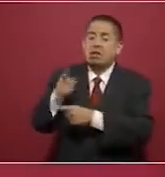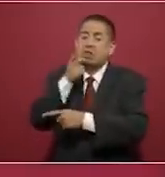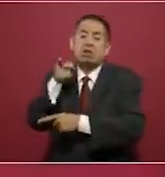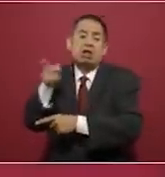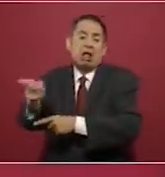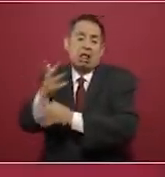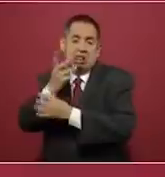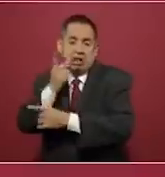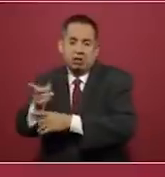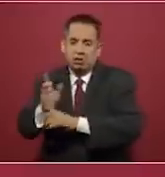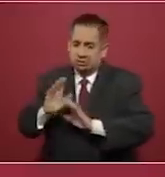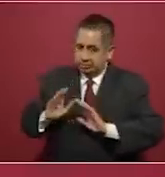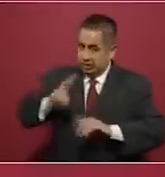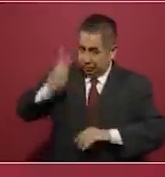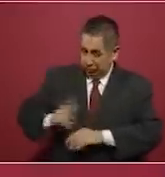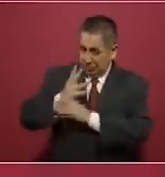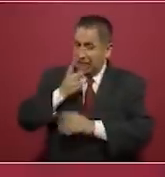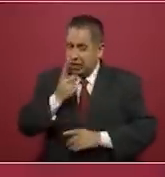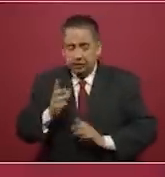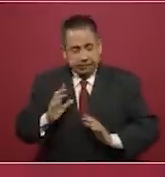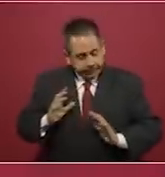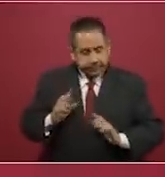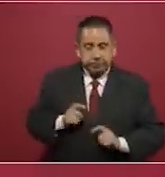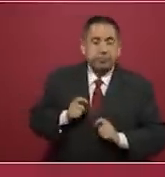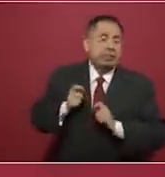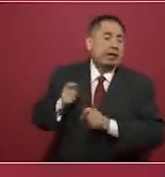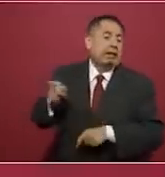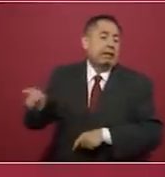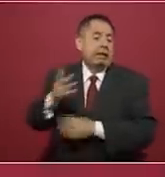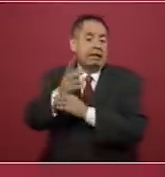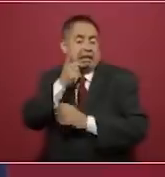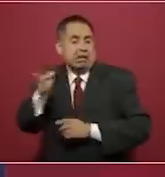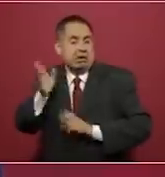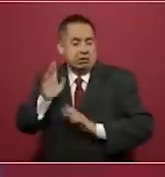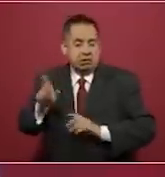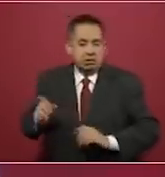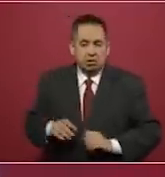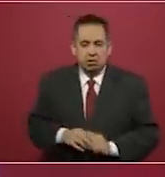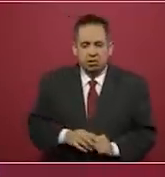díaz esa frase se plancha